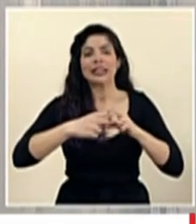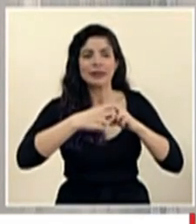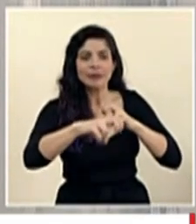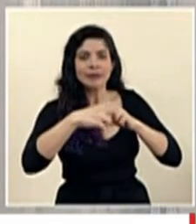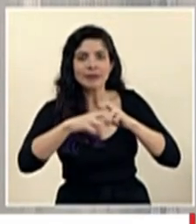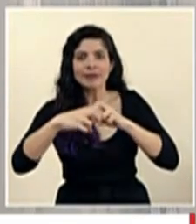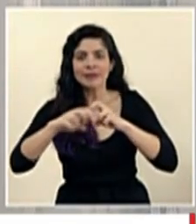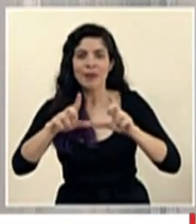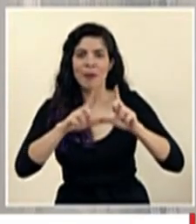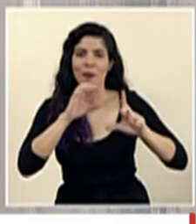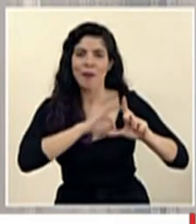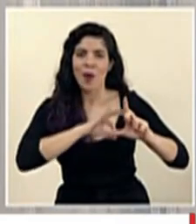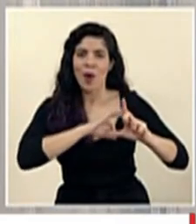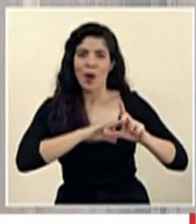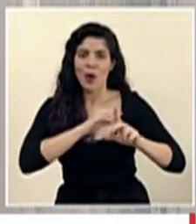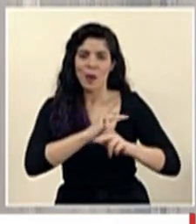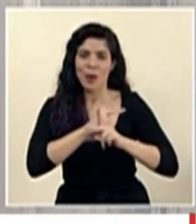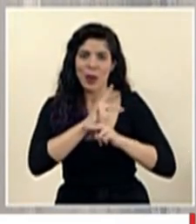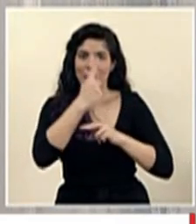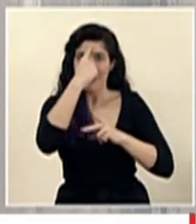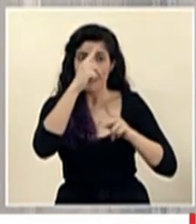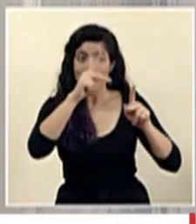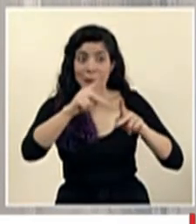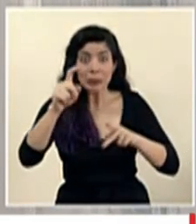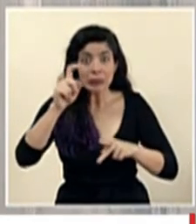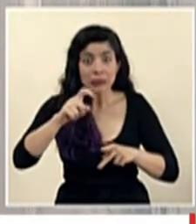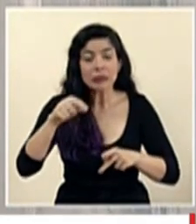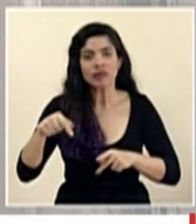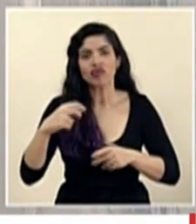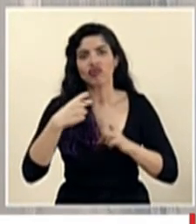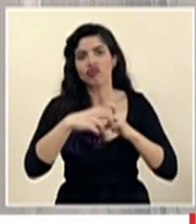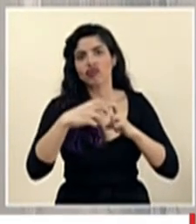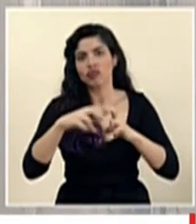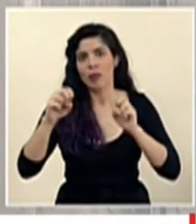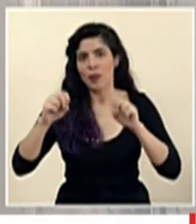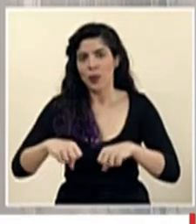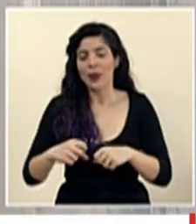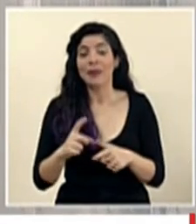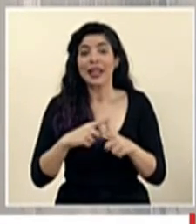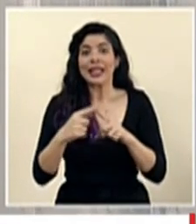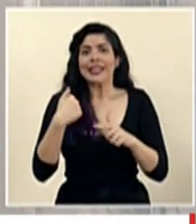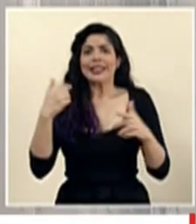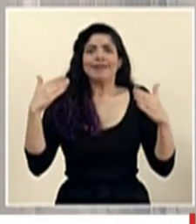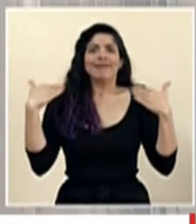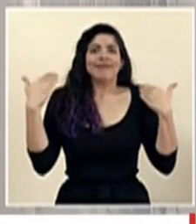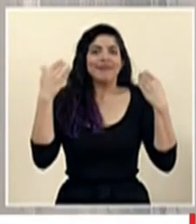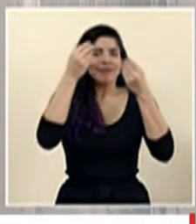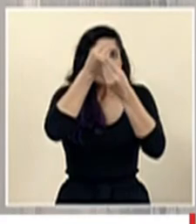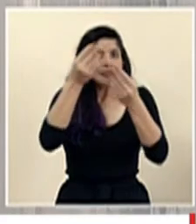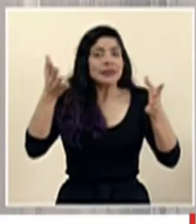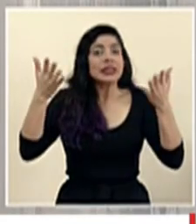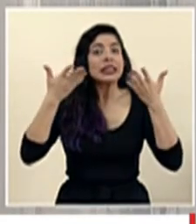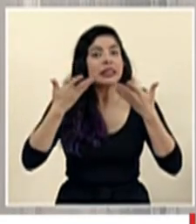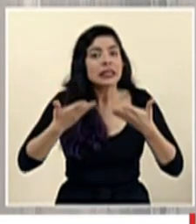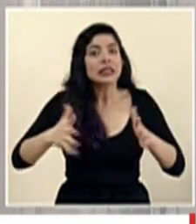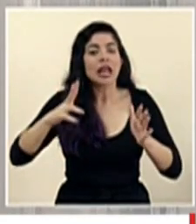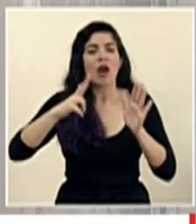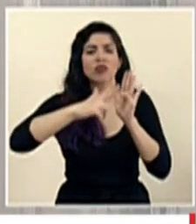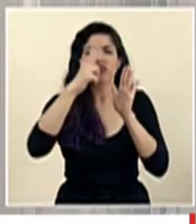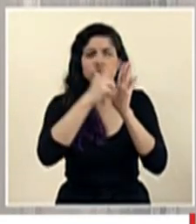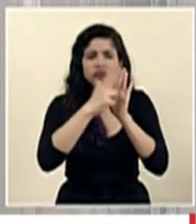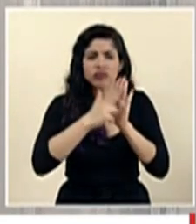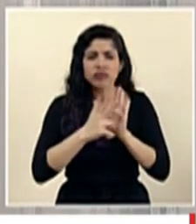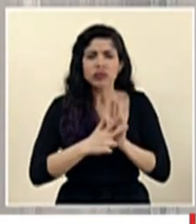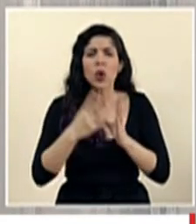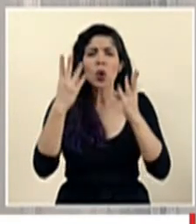bonos proteger en las personas que así lo han solicitado. Por eso me complace anunciar que ya hemos hecho la validación